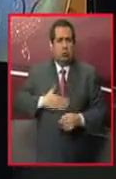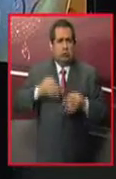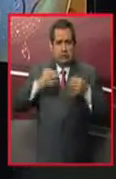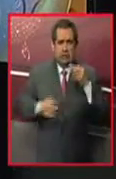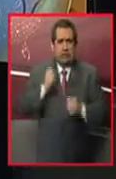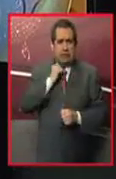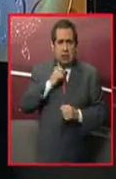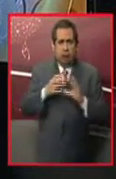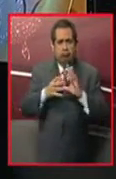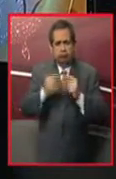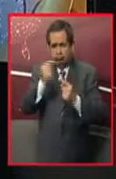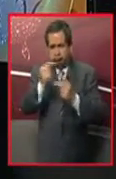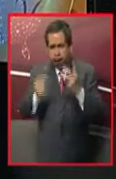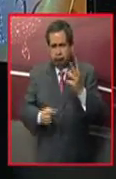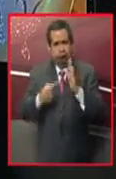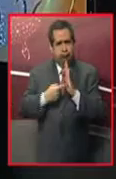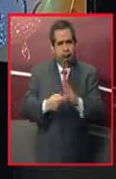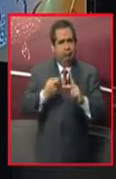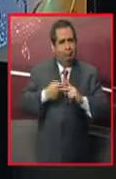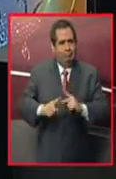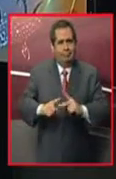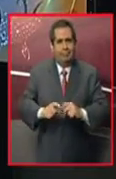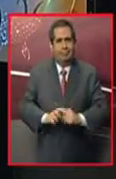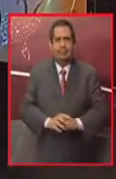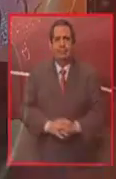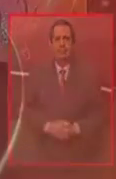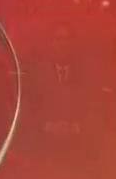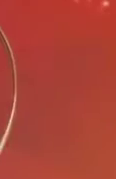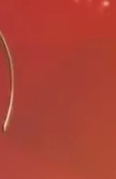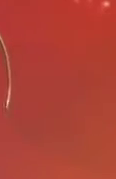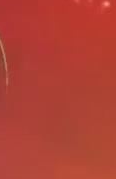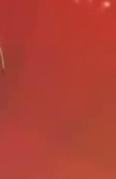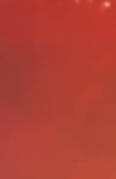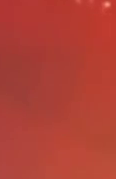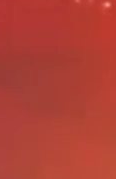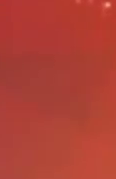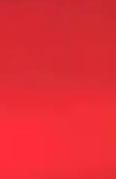Senado. Quédese con nosotros, comenzamos.